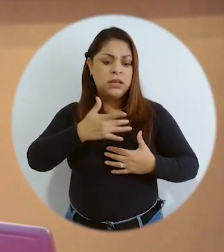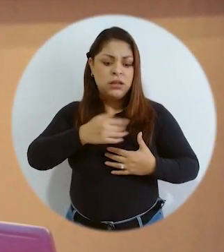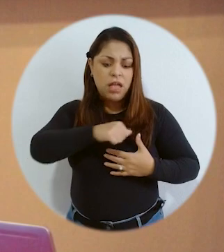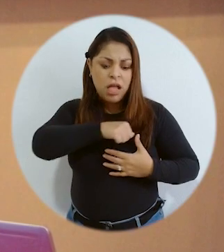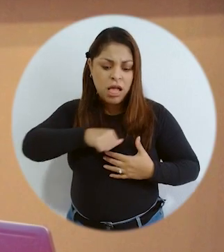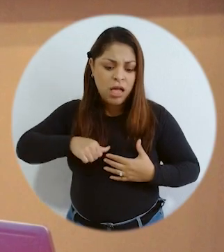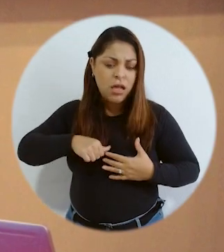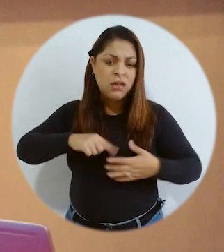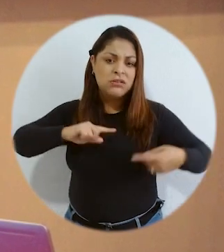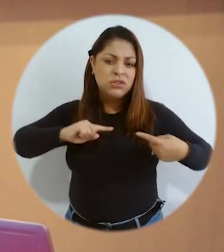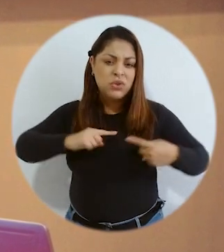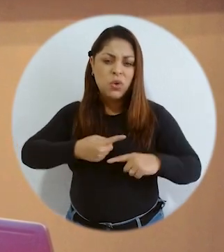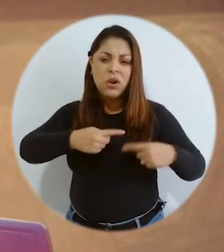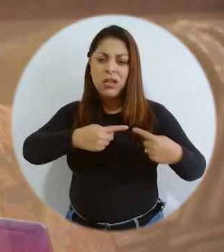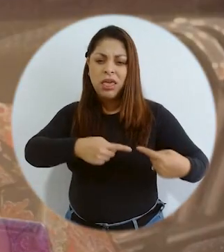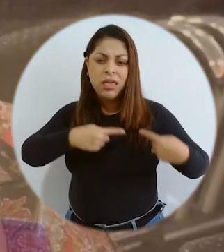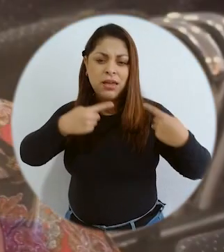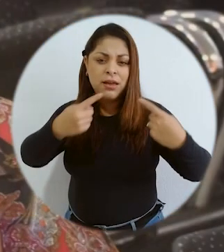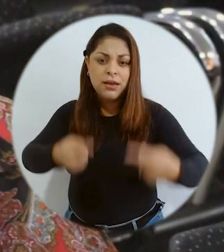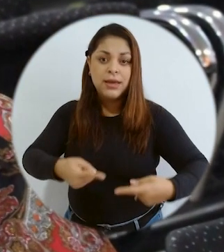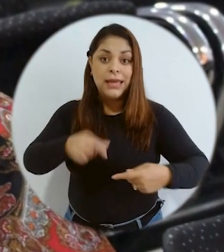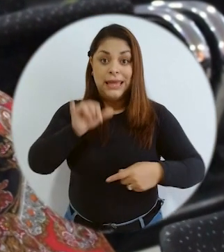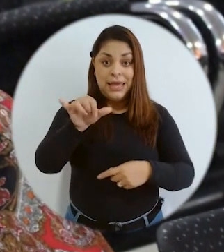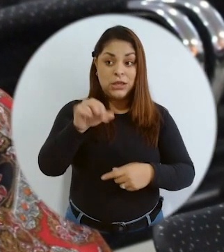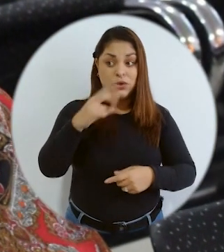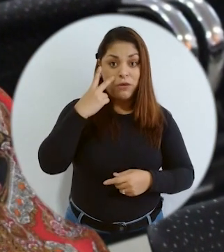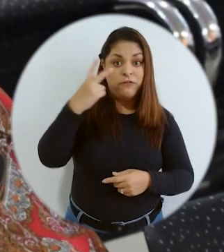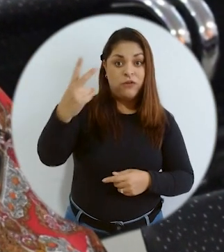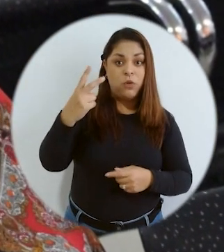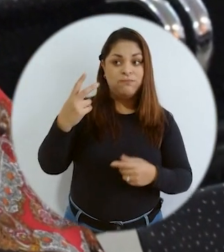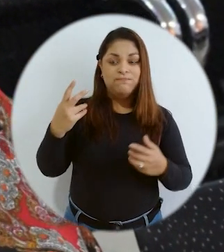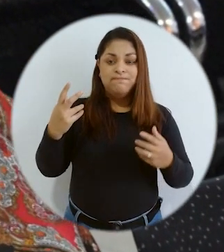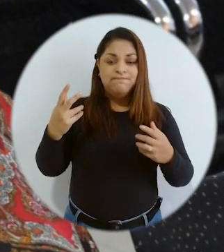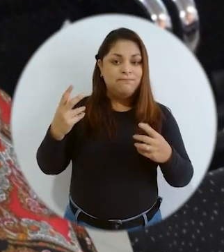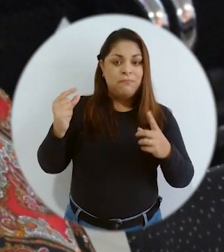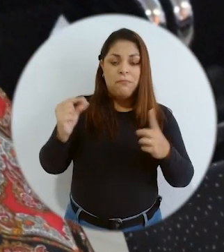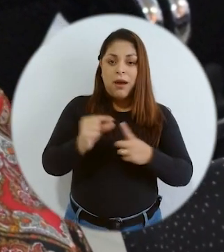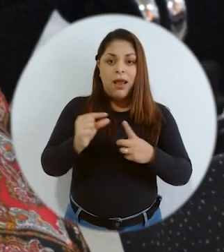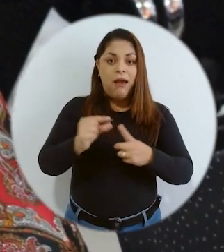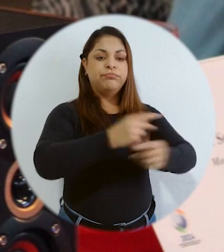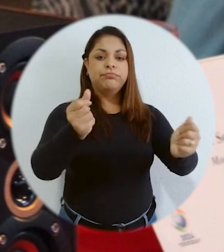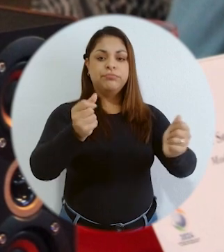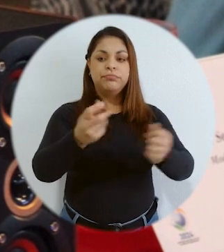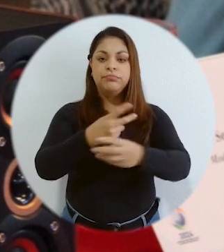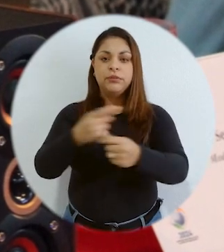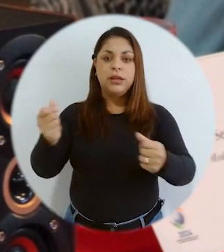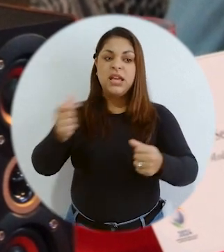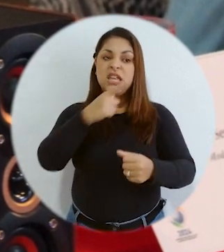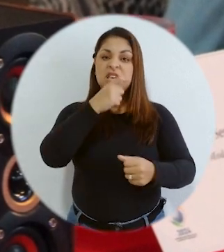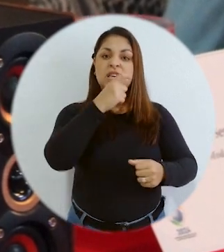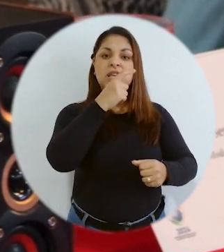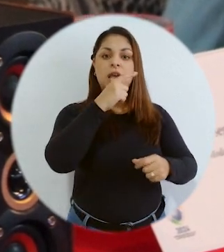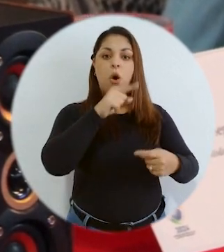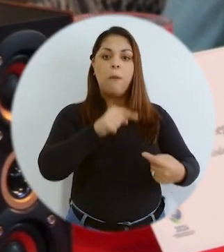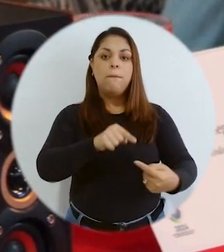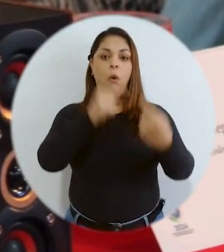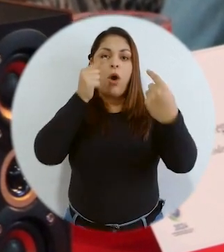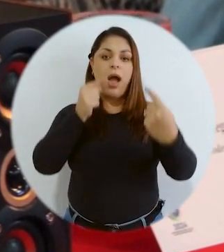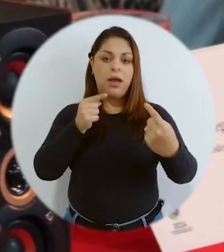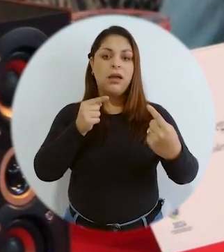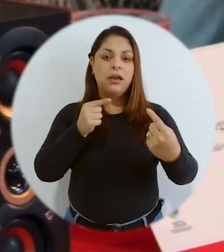Fría que se vivía en aquella época. Uh-huh. Centroamérica estaba llena de dictaduras militares,